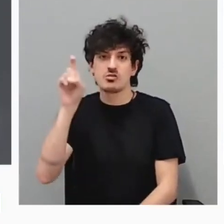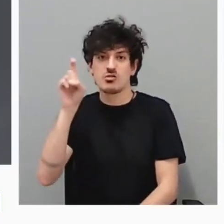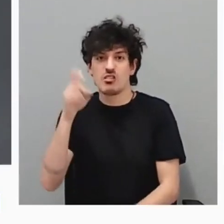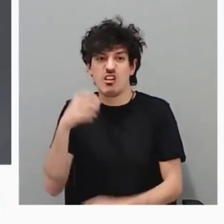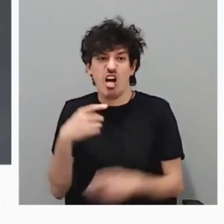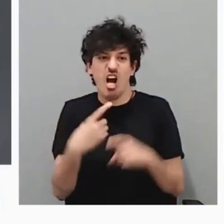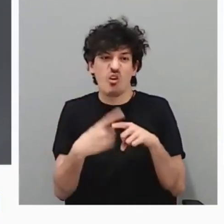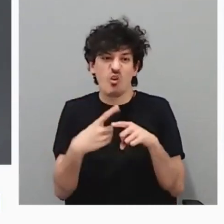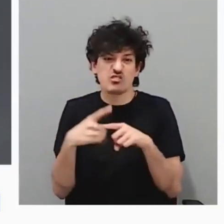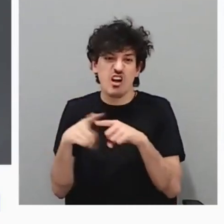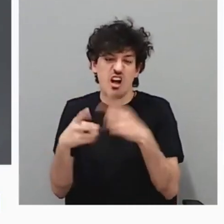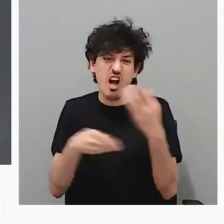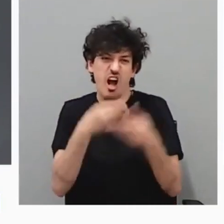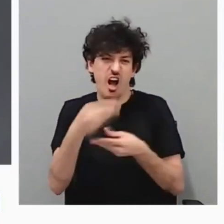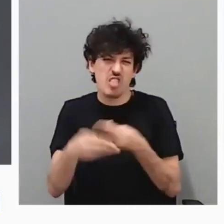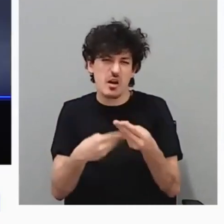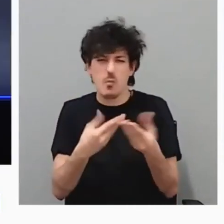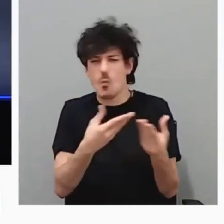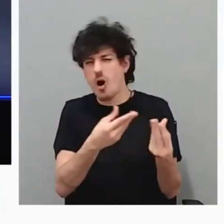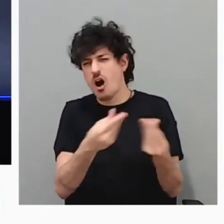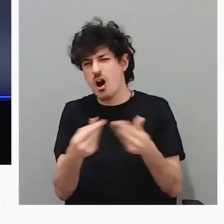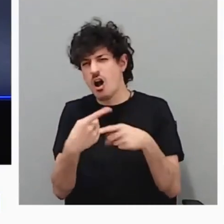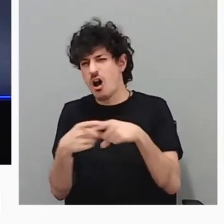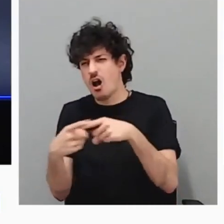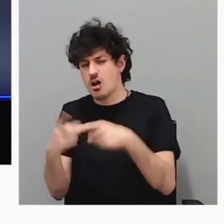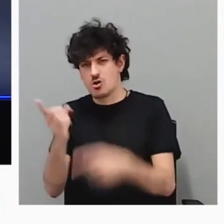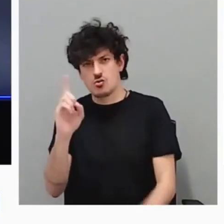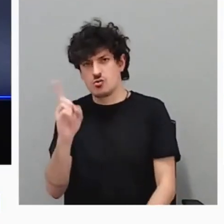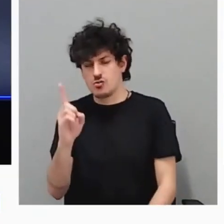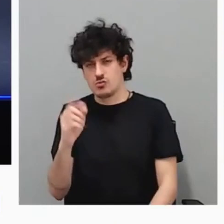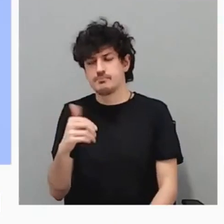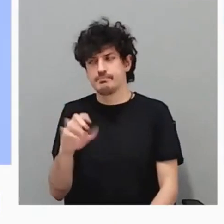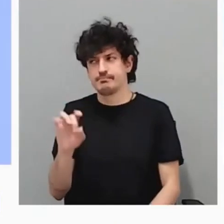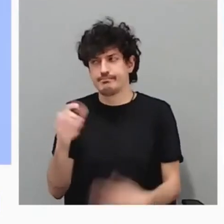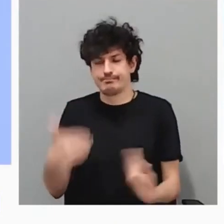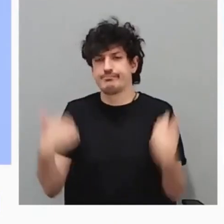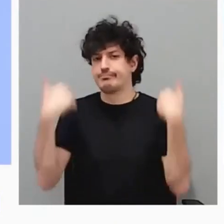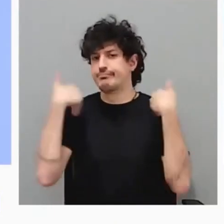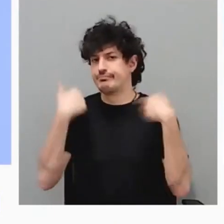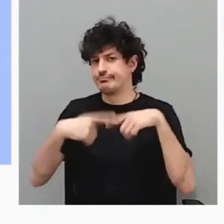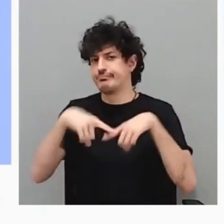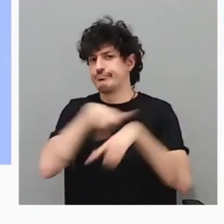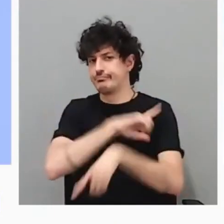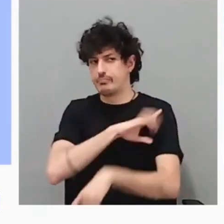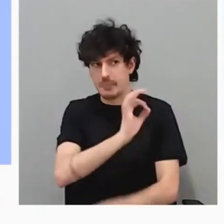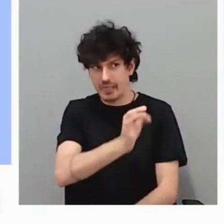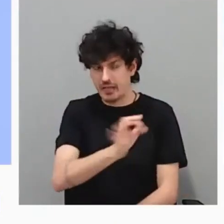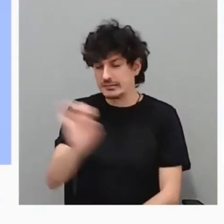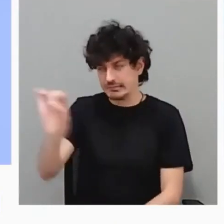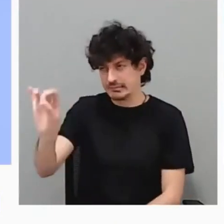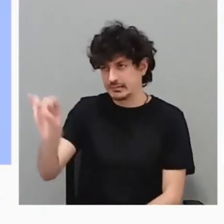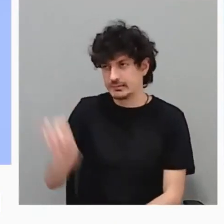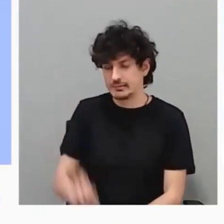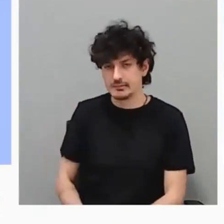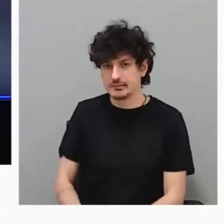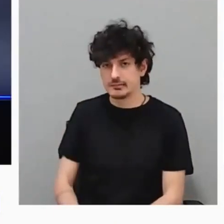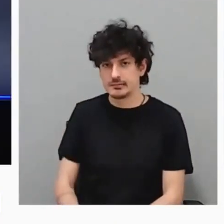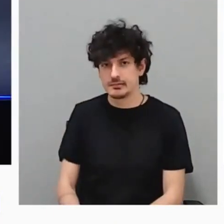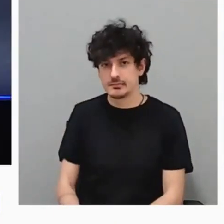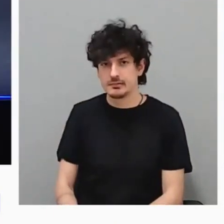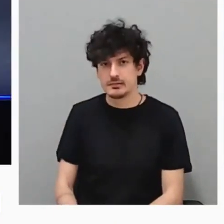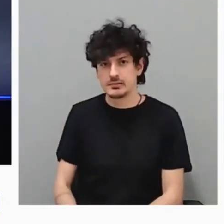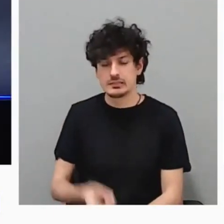cosas como vemos que hace en el centro. Vale, la sobrecarga del profesorado quizá, sí. O lo que... Nosotros lo que hemos